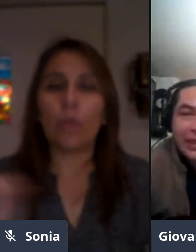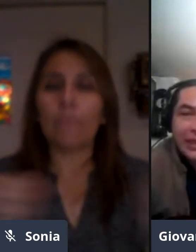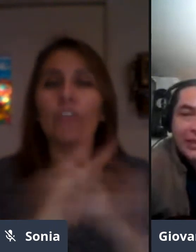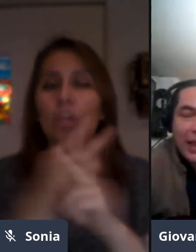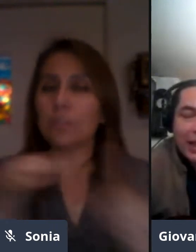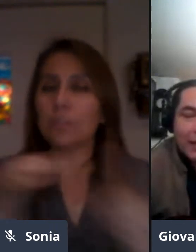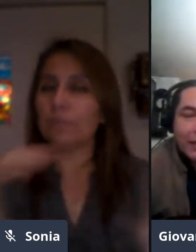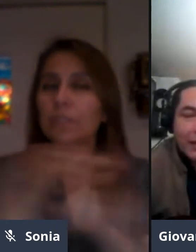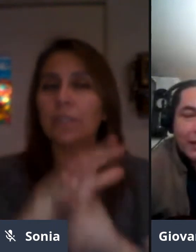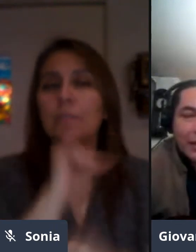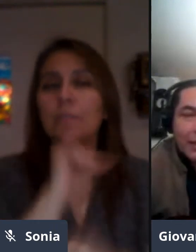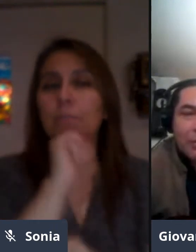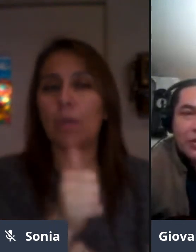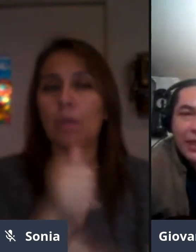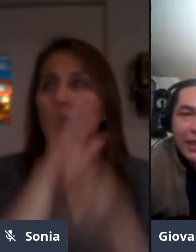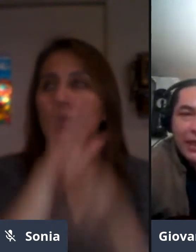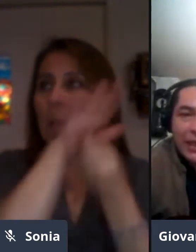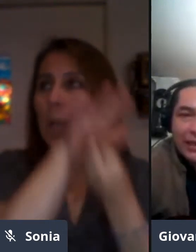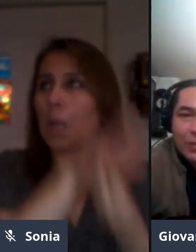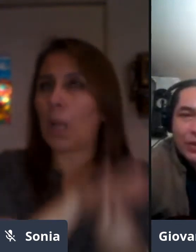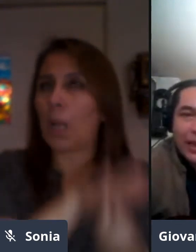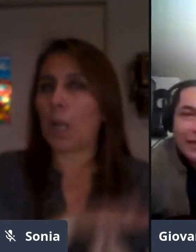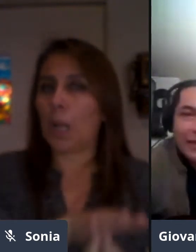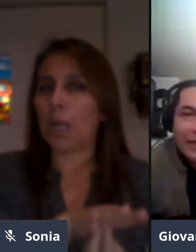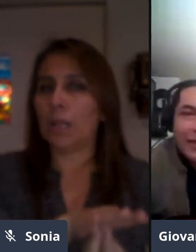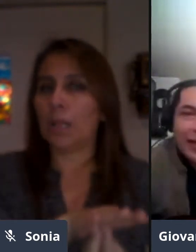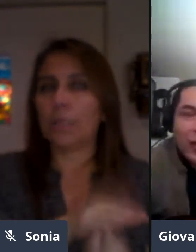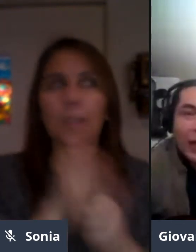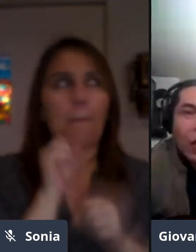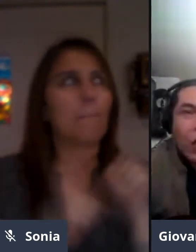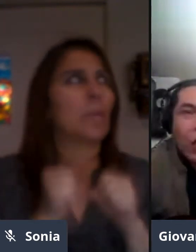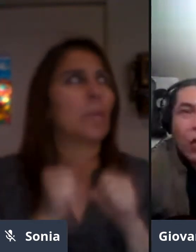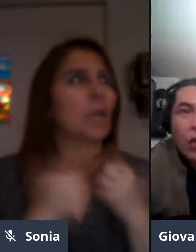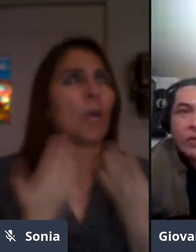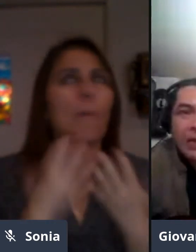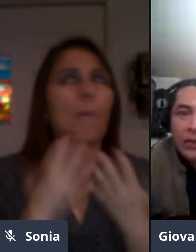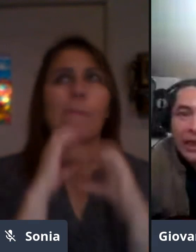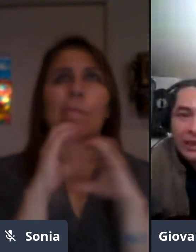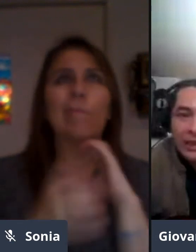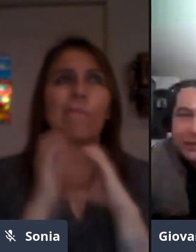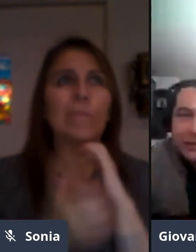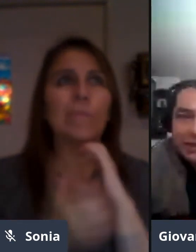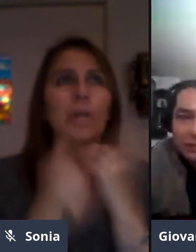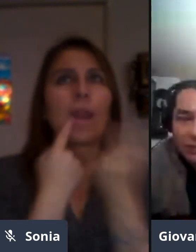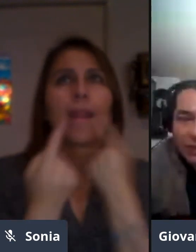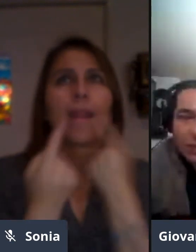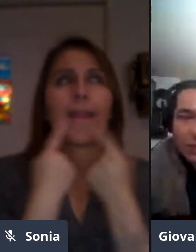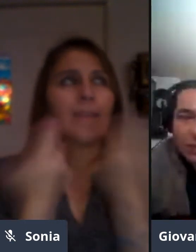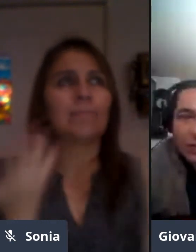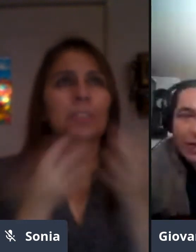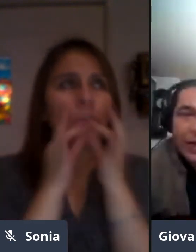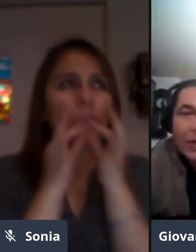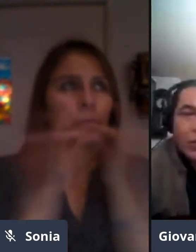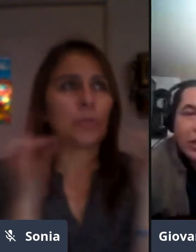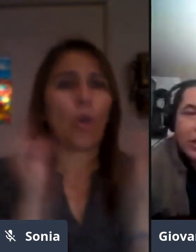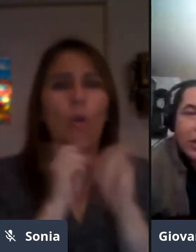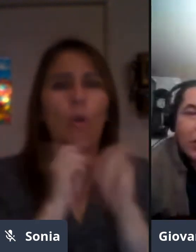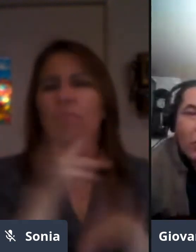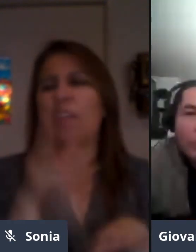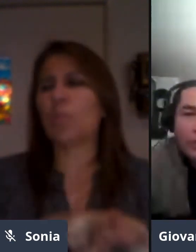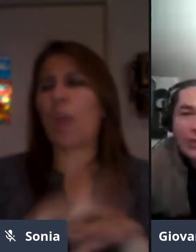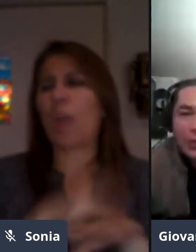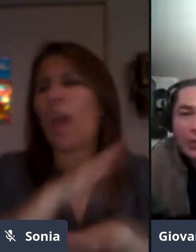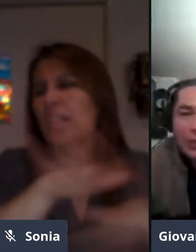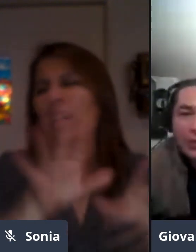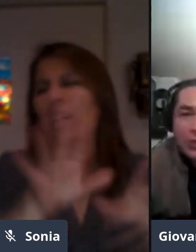sumergidas en esa imposibilidad de comunicarse de dialogar o se naturaliza por ejemplo que un